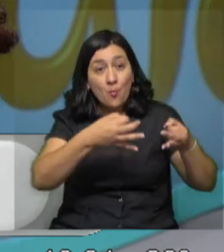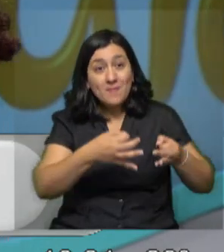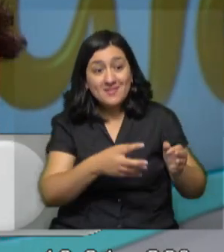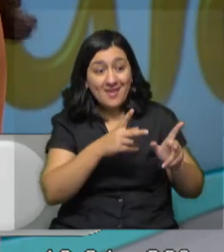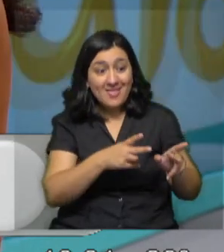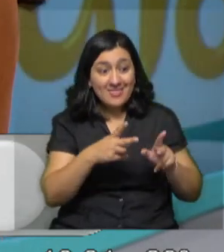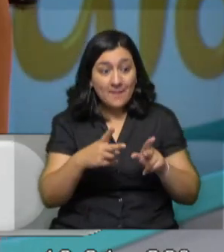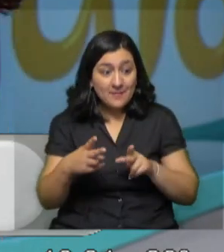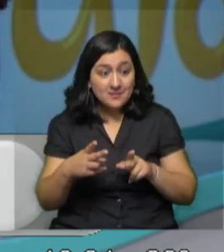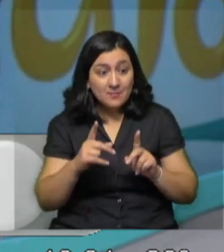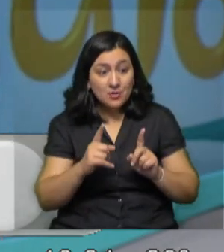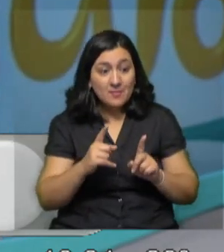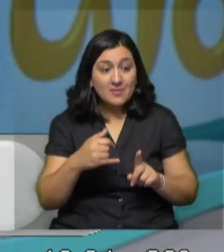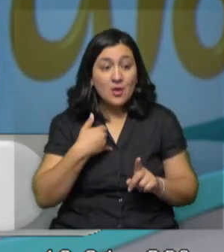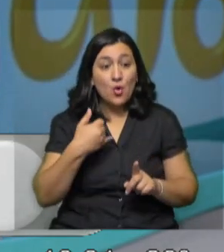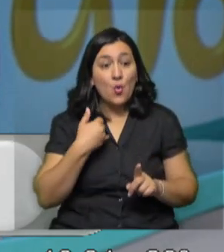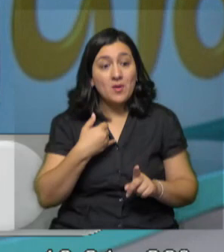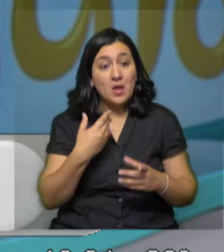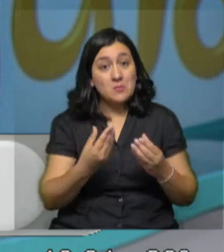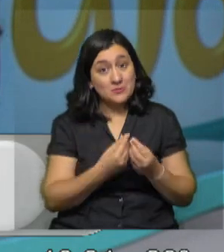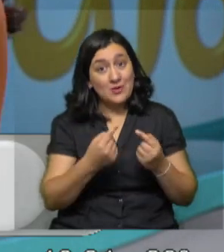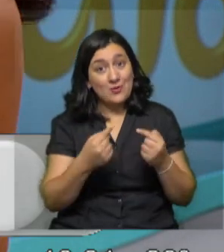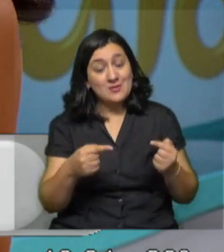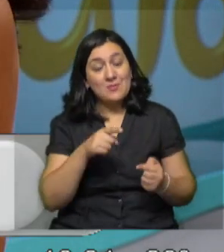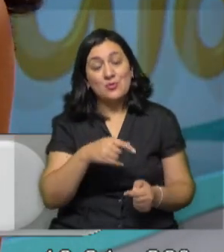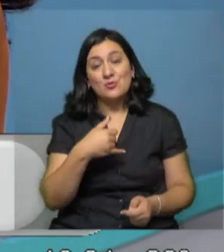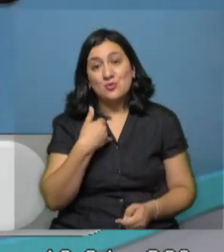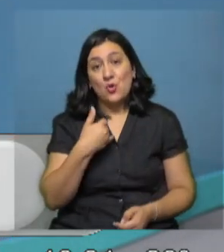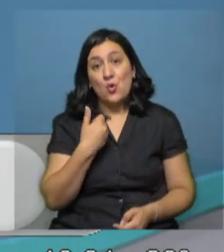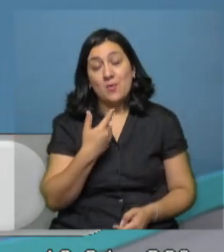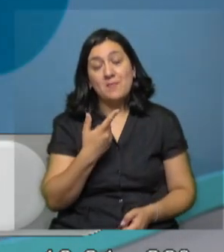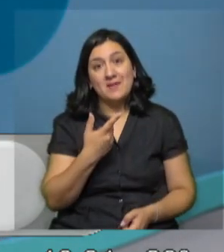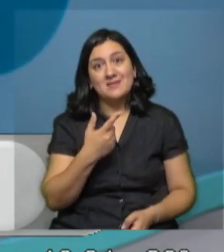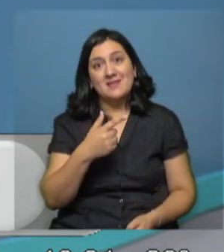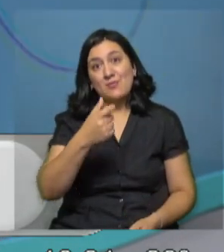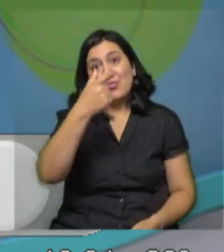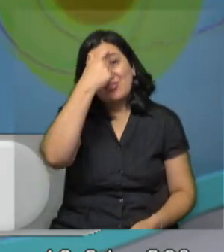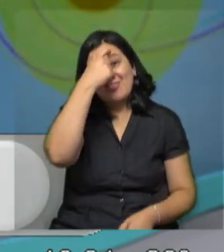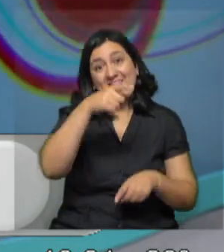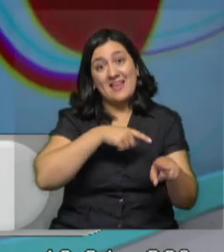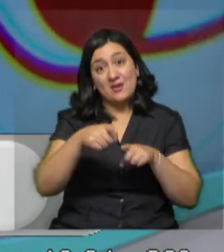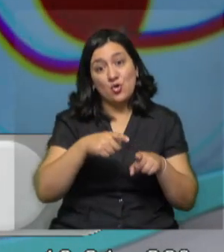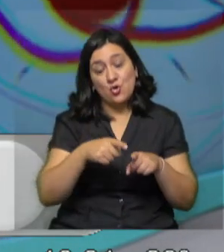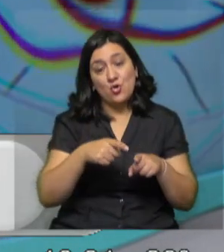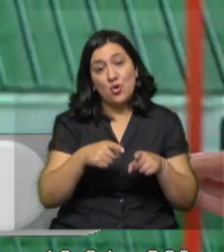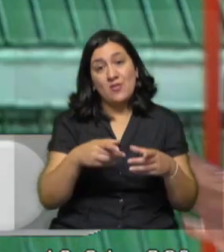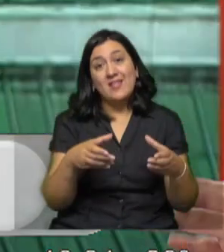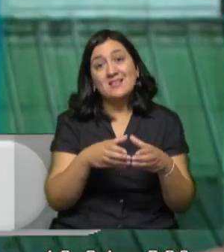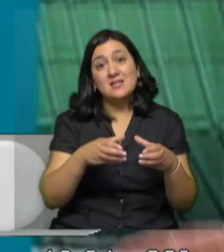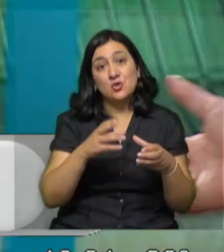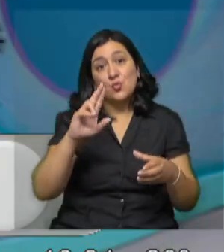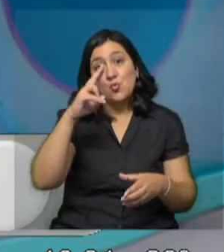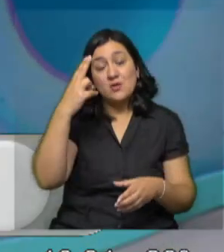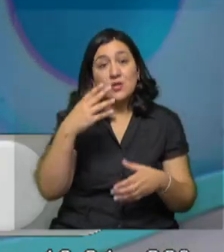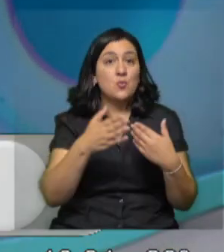tiempo esto de que joven te pasan cosas, porque sos un chiquilín para ser el técnico de la mayor, como te está pasando ahora, no importa que sea uno o dos